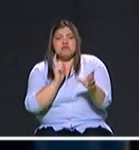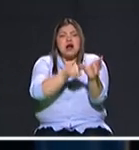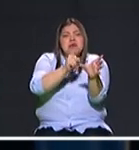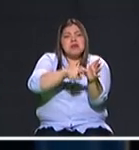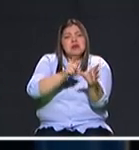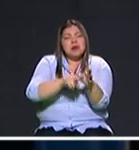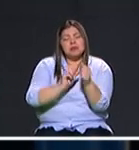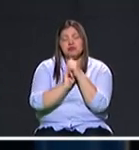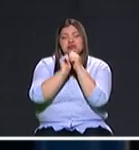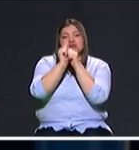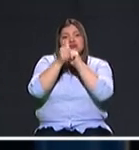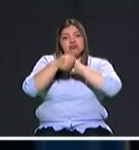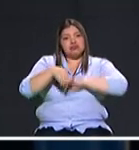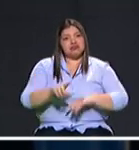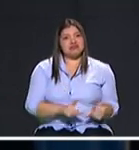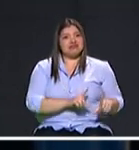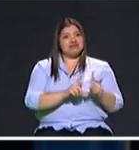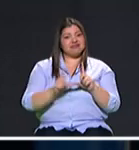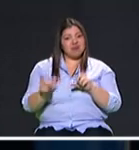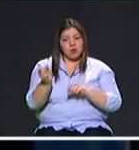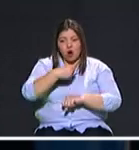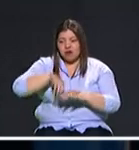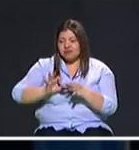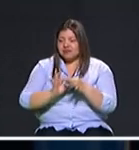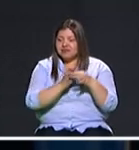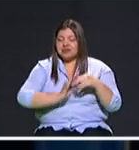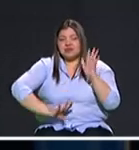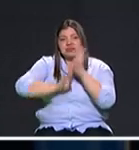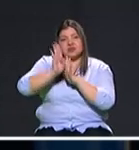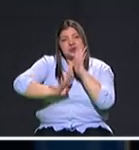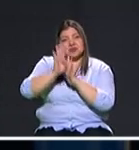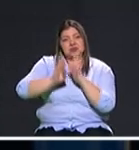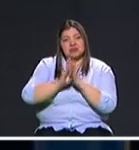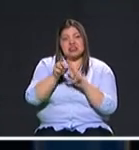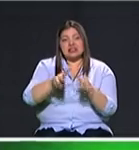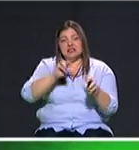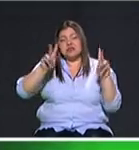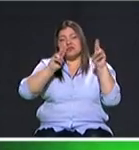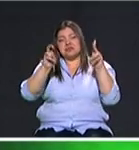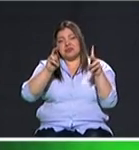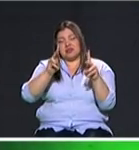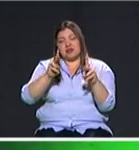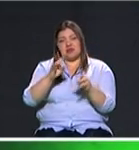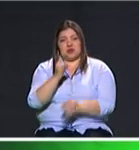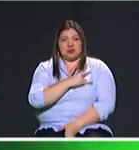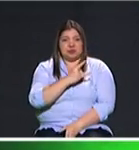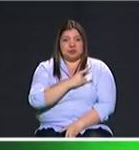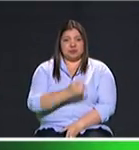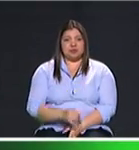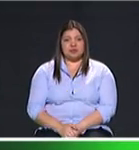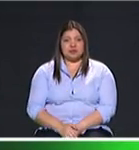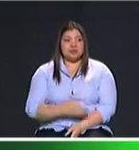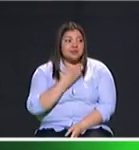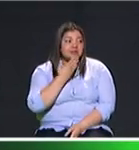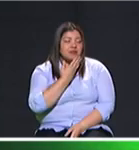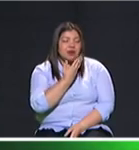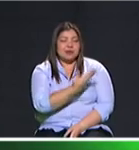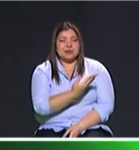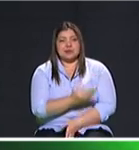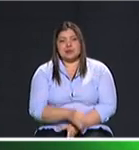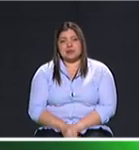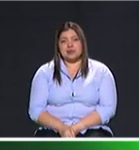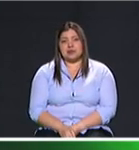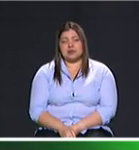esta ciudad siga avanzando esa nuestra apuesta en educación superior gracias candidato doctor jesús han ido al que de responderle a los